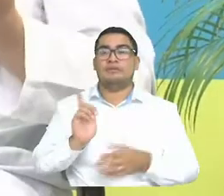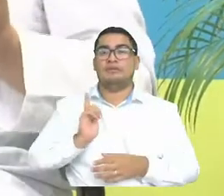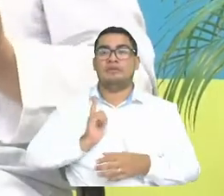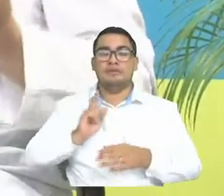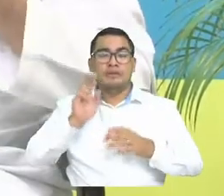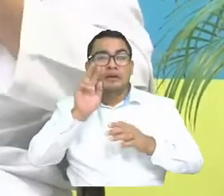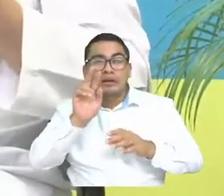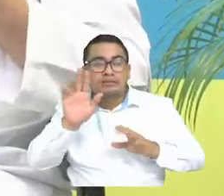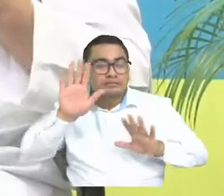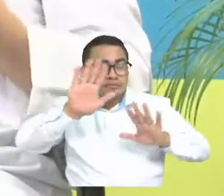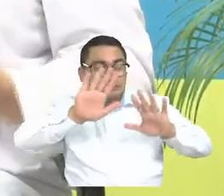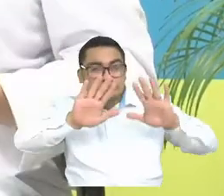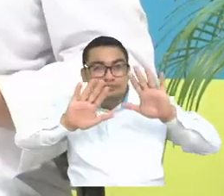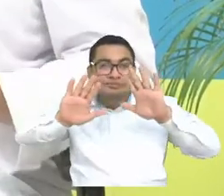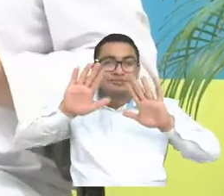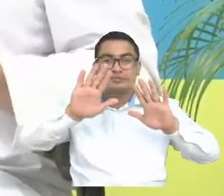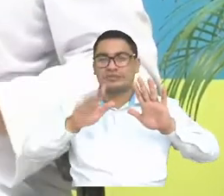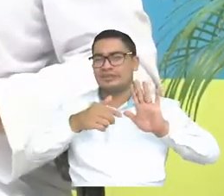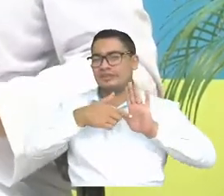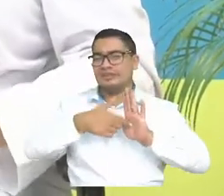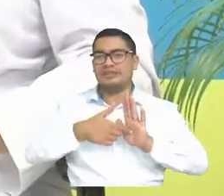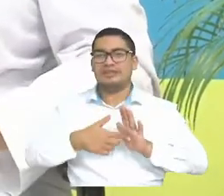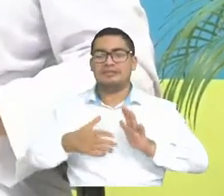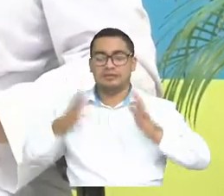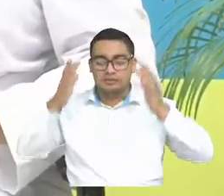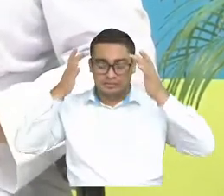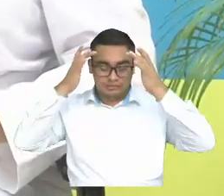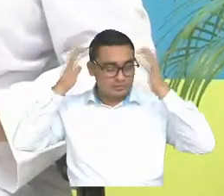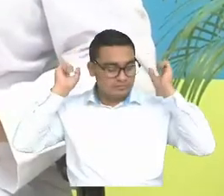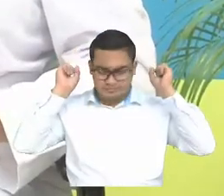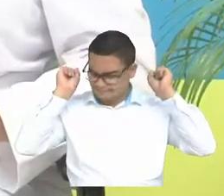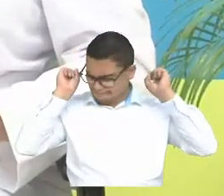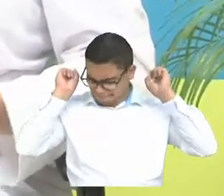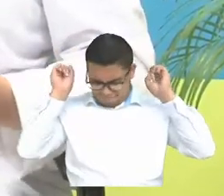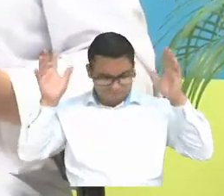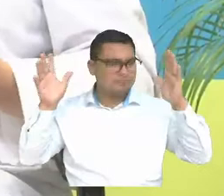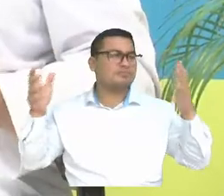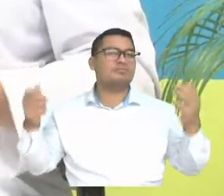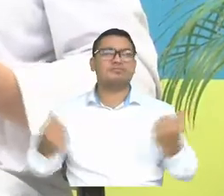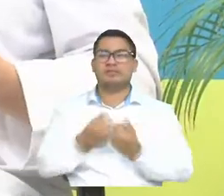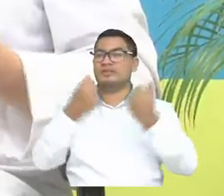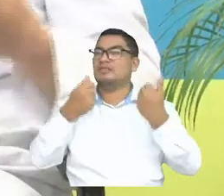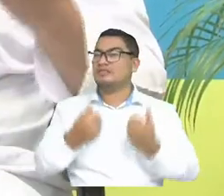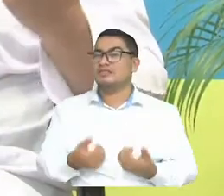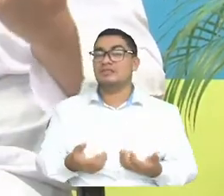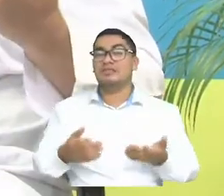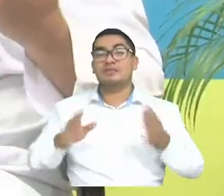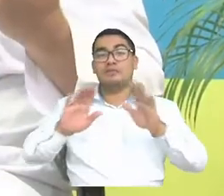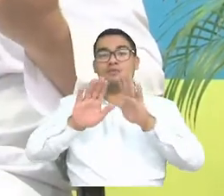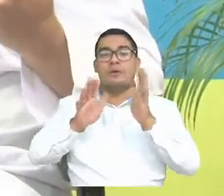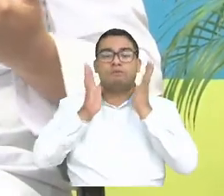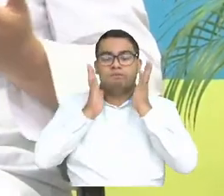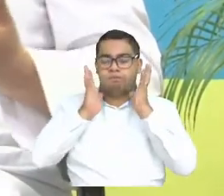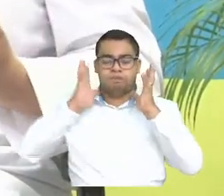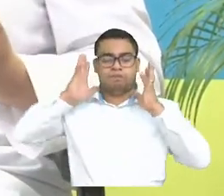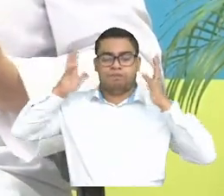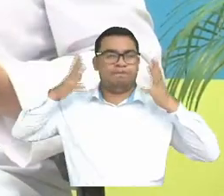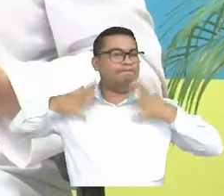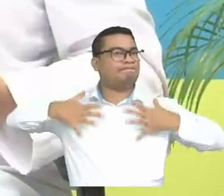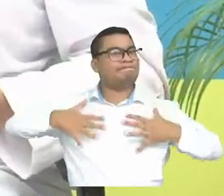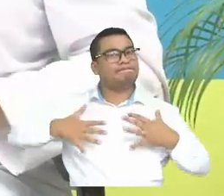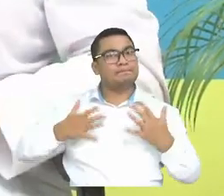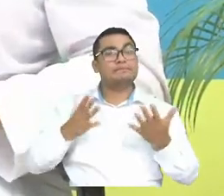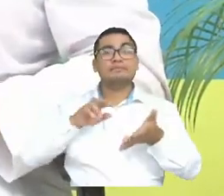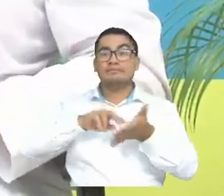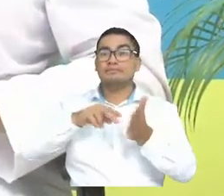visión borrosa, empieza a presentar dolor de cabeza muy intenso, entonces a veces la mujer empieza a hincharse, entonces ya